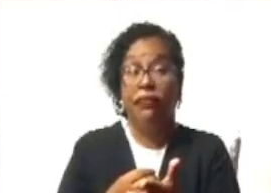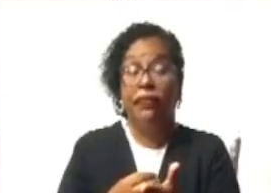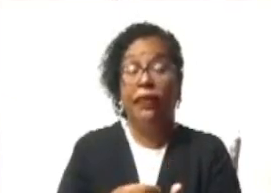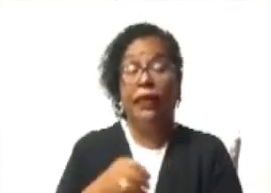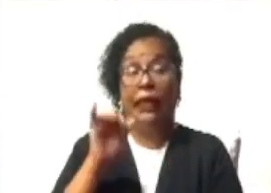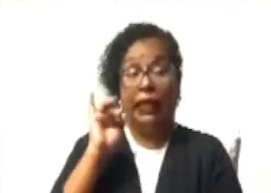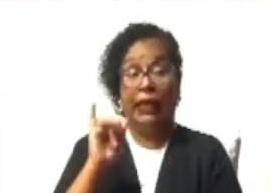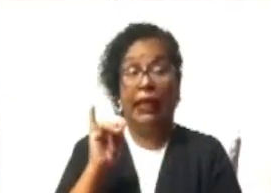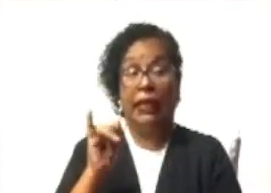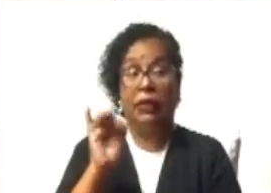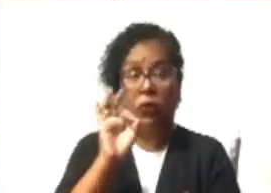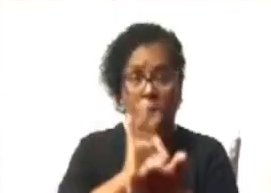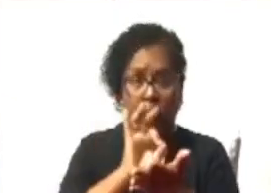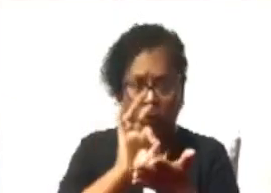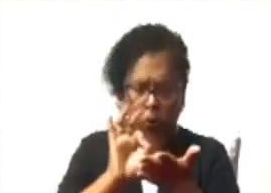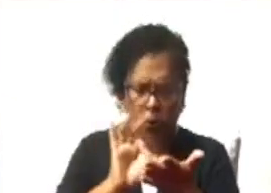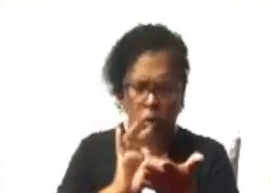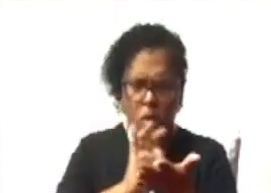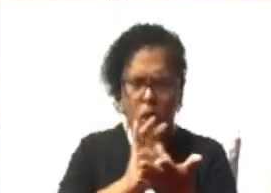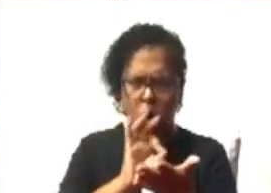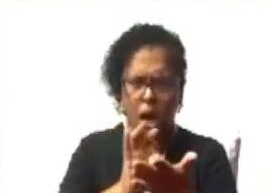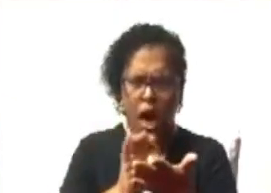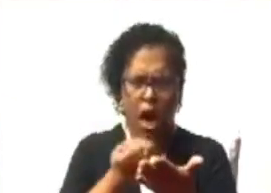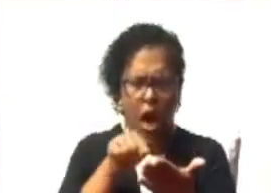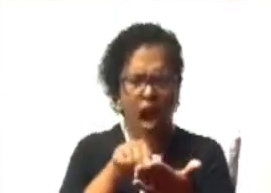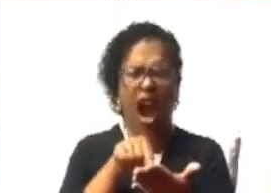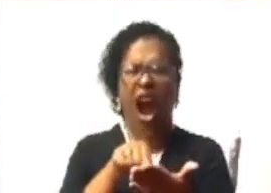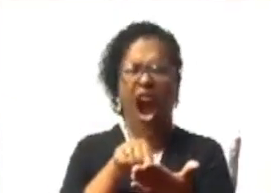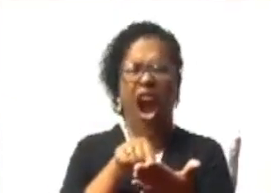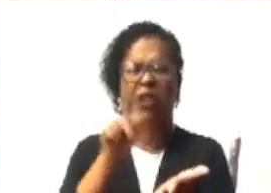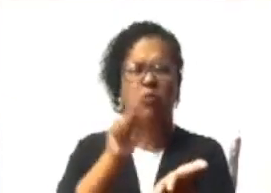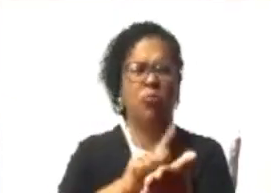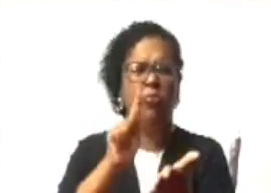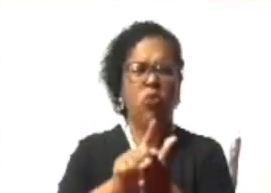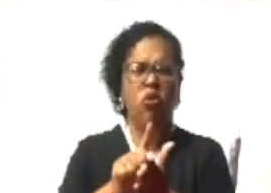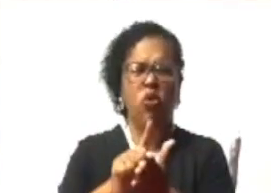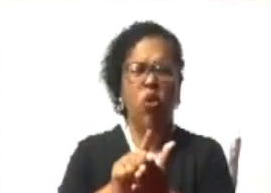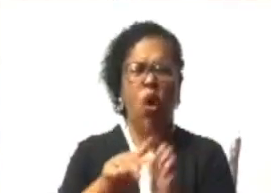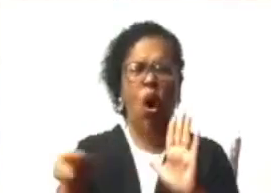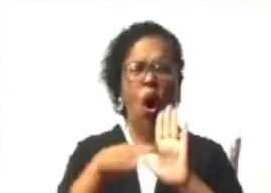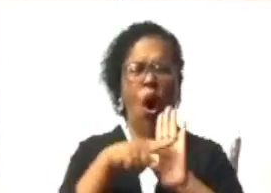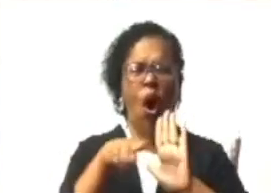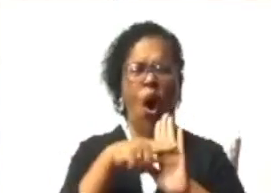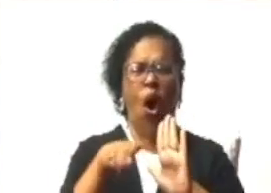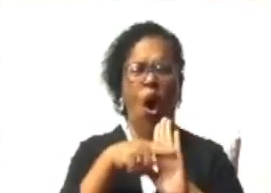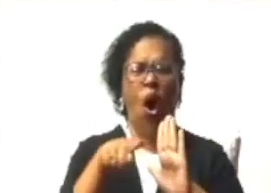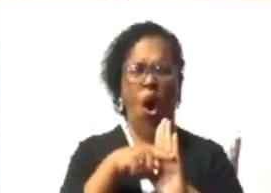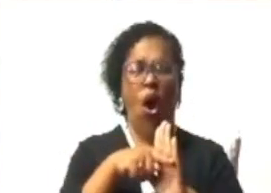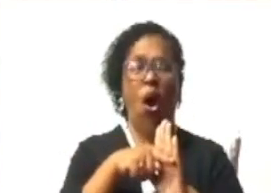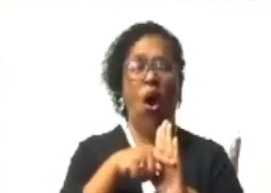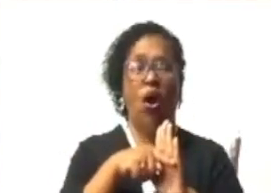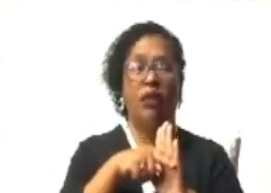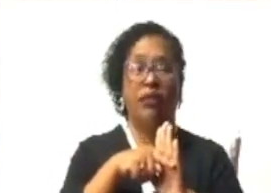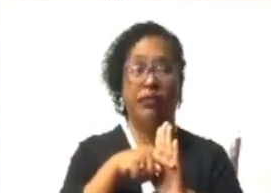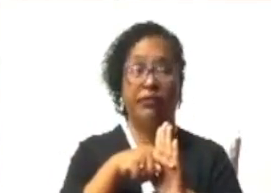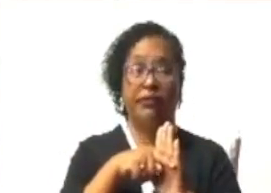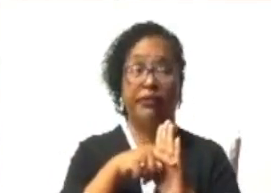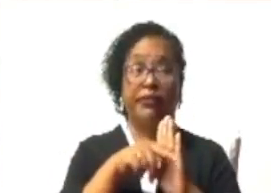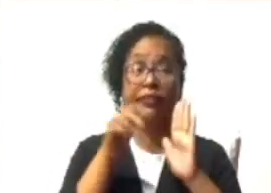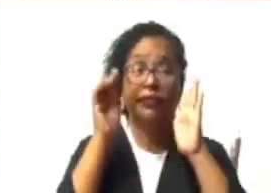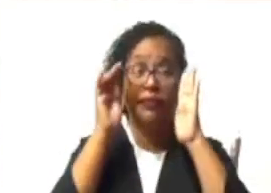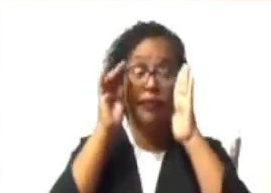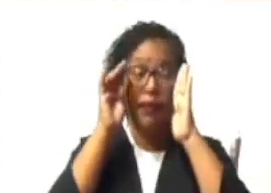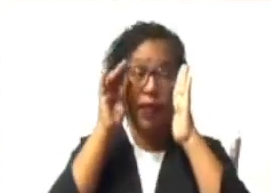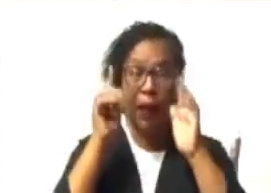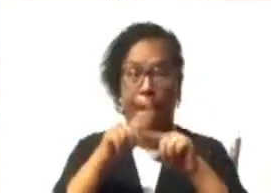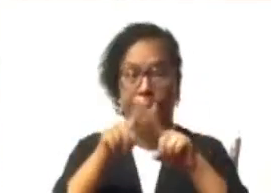contable para plantear un déficit presupuestario inferior al que será en la